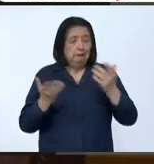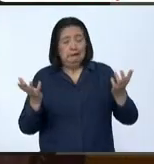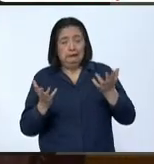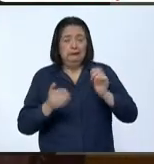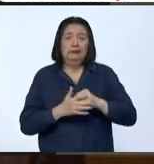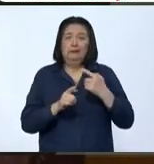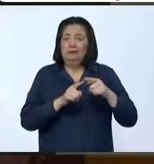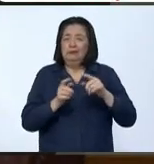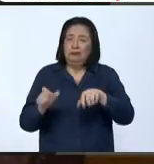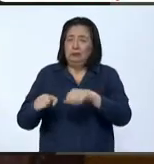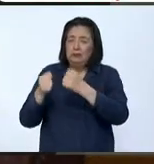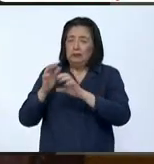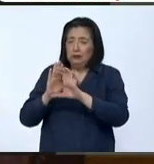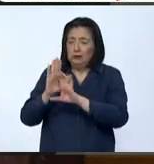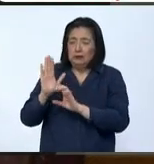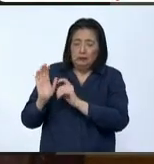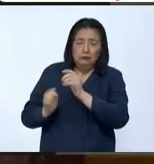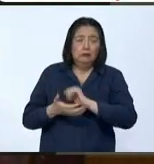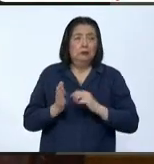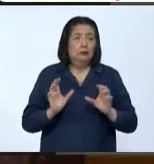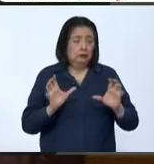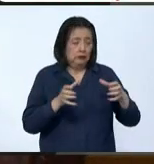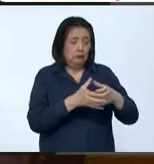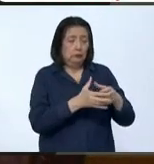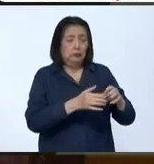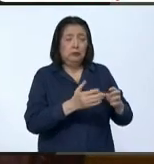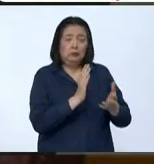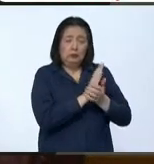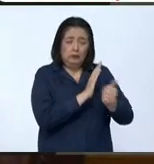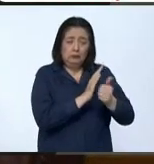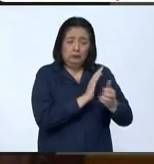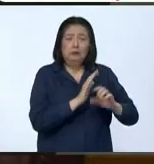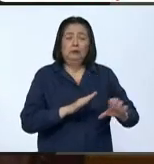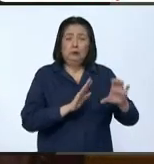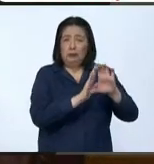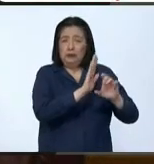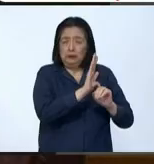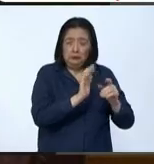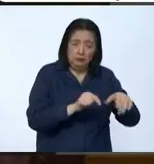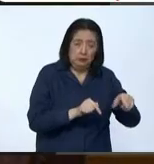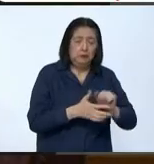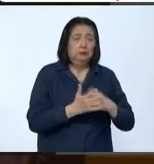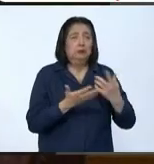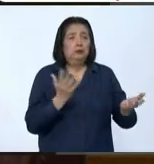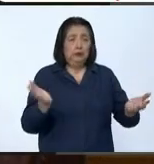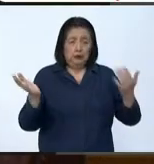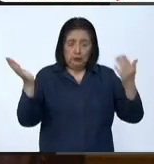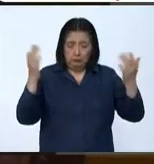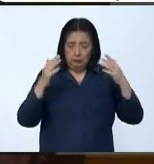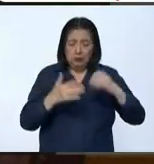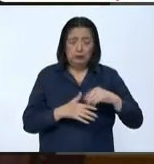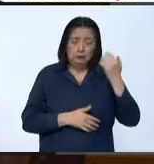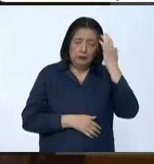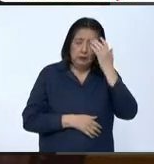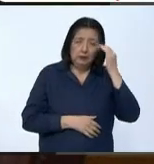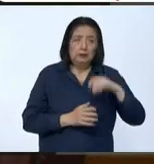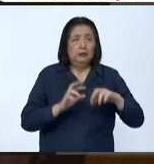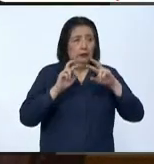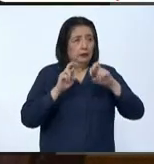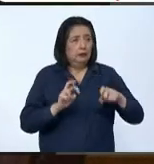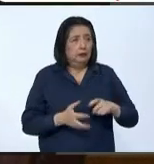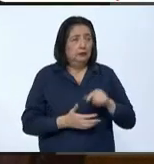institucionales la comisión de expertos constitucionalistas que he convocado para reflexionar